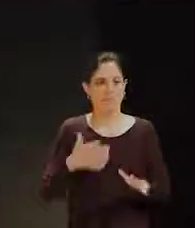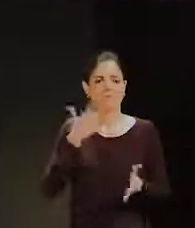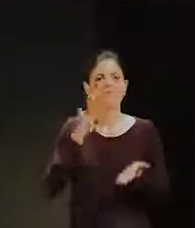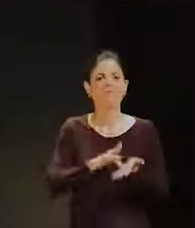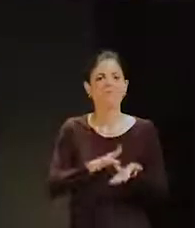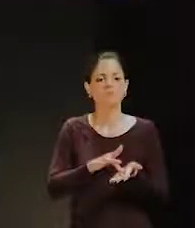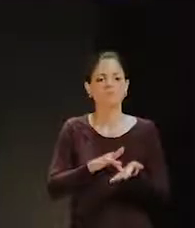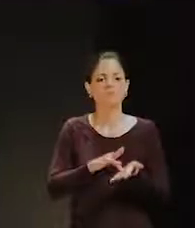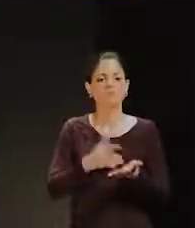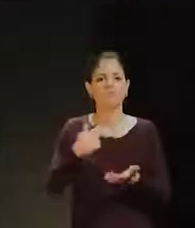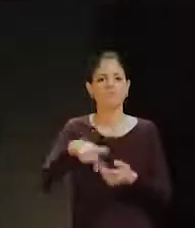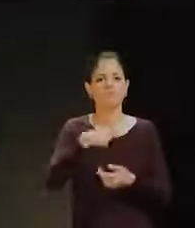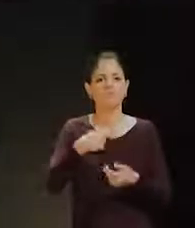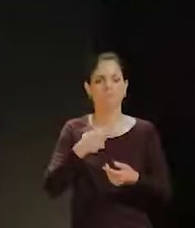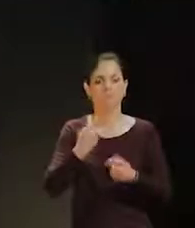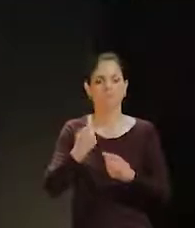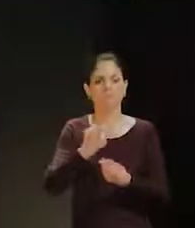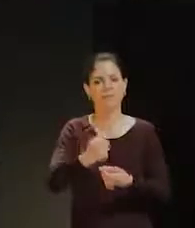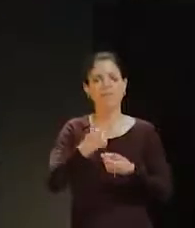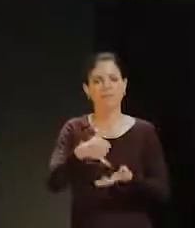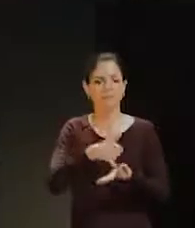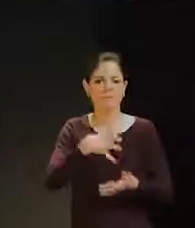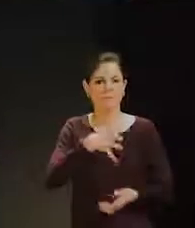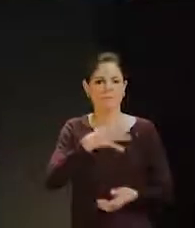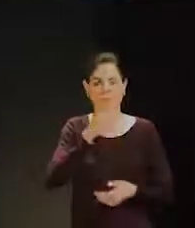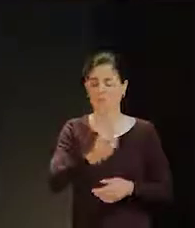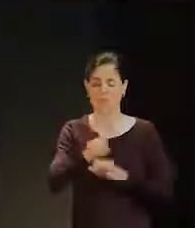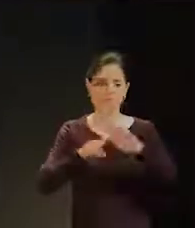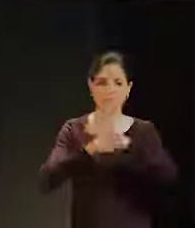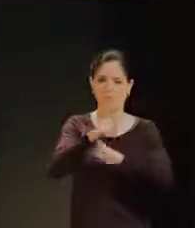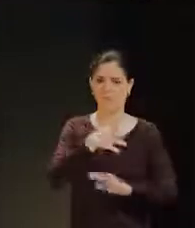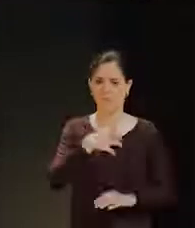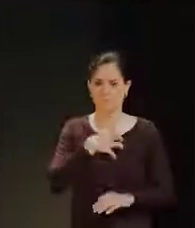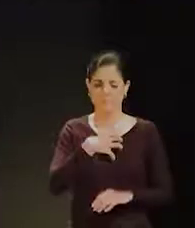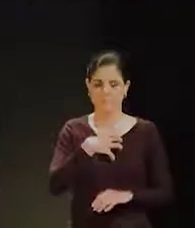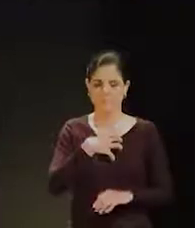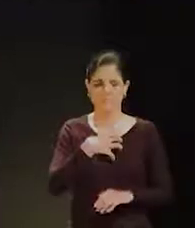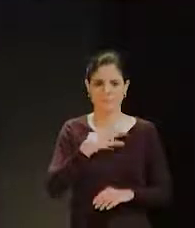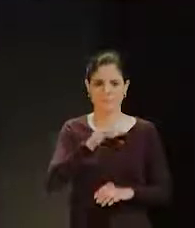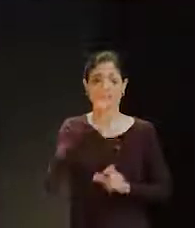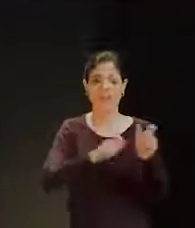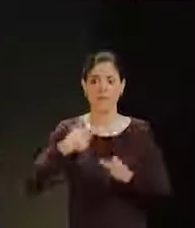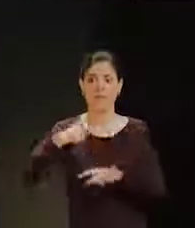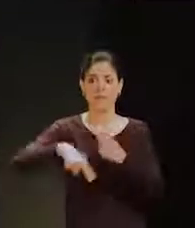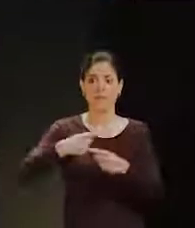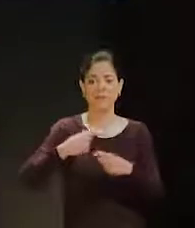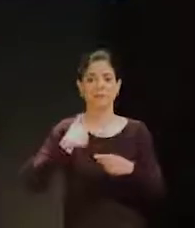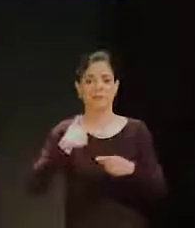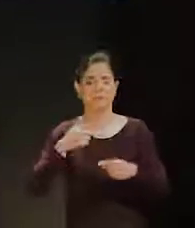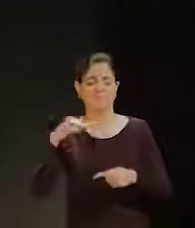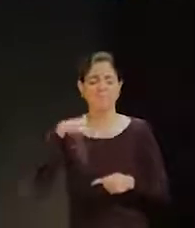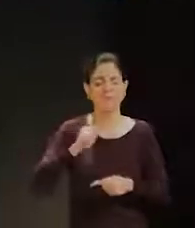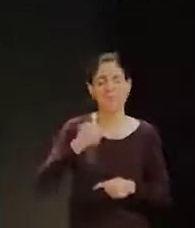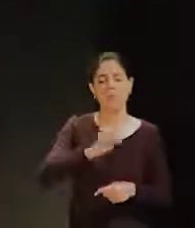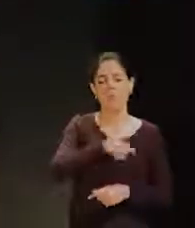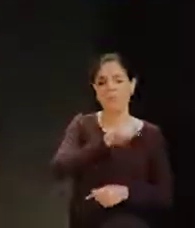economía sumergida muy, muy fuerte. Si no, no se puede avanzar. Hay gente con familia en Miami o